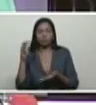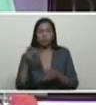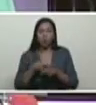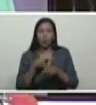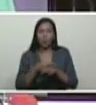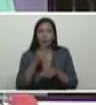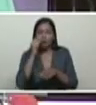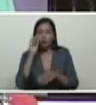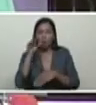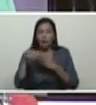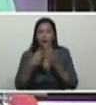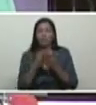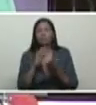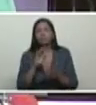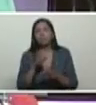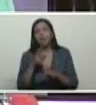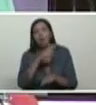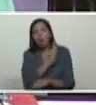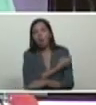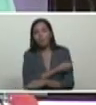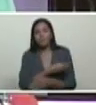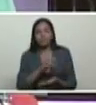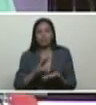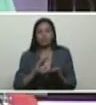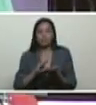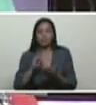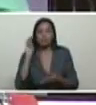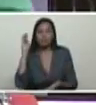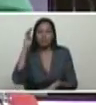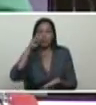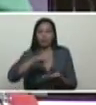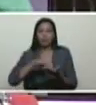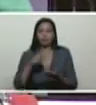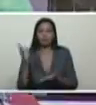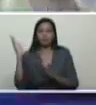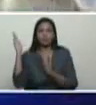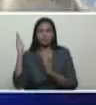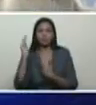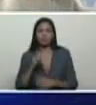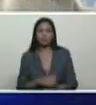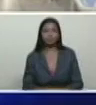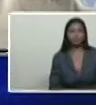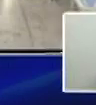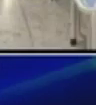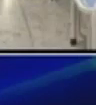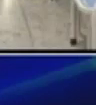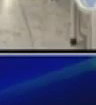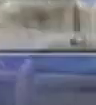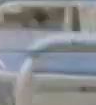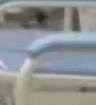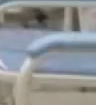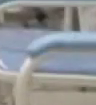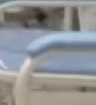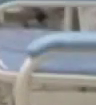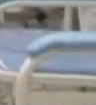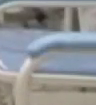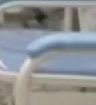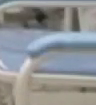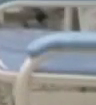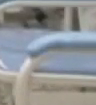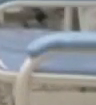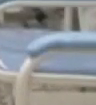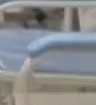directo al Hospital Central de Maracay, Rodolfo Marcos Torres, adelante. desde el Hospital Central